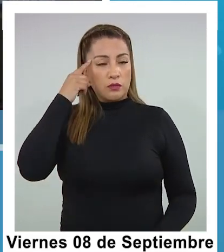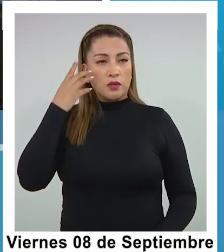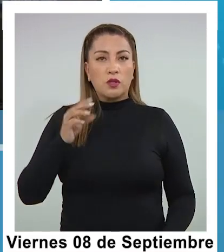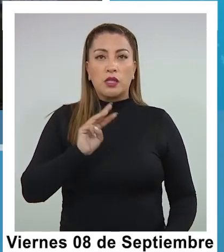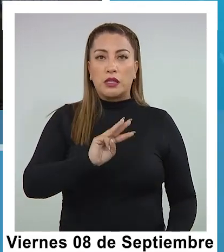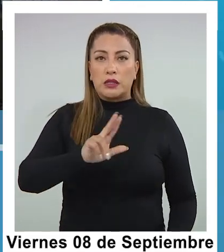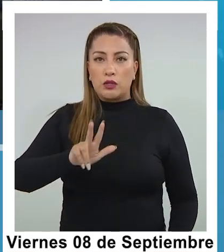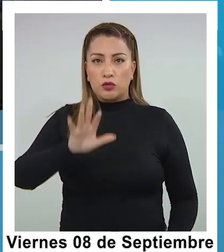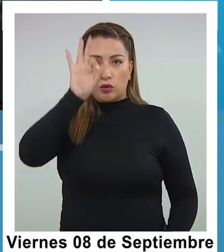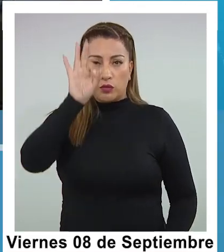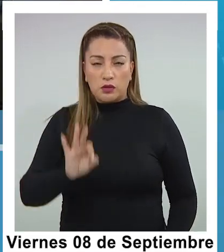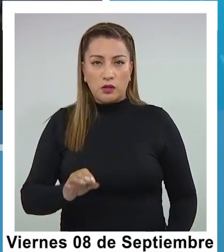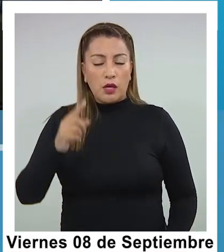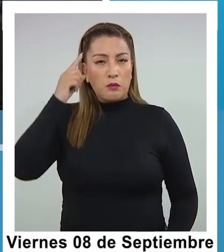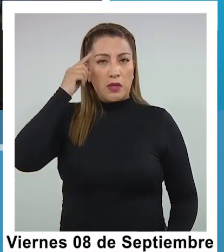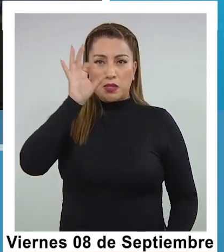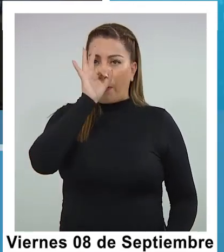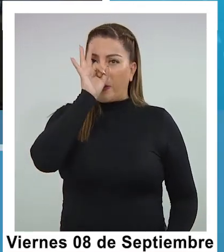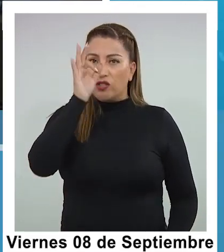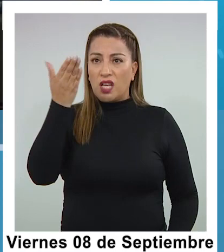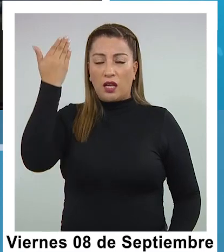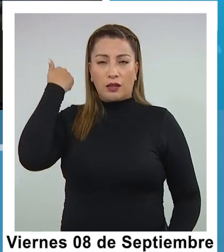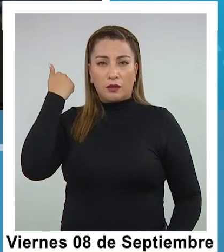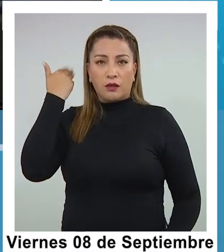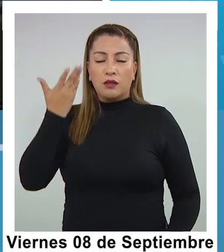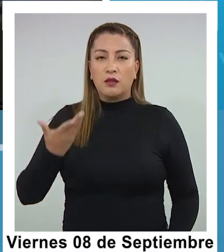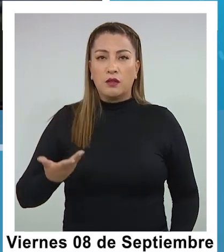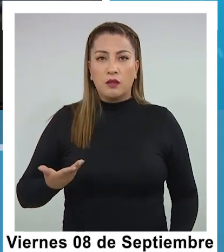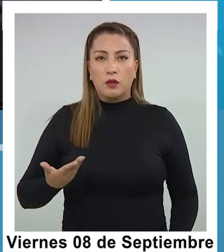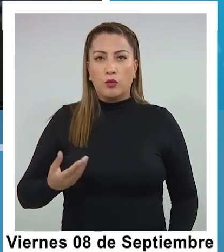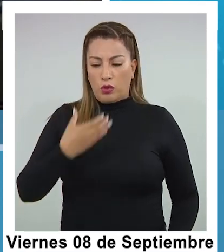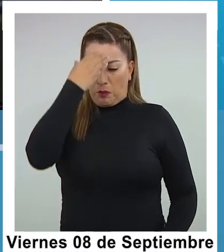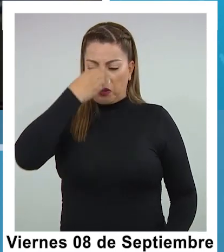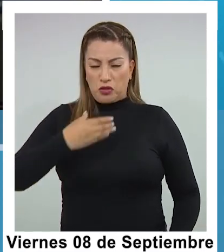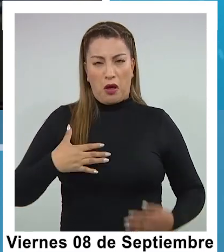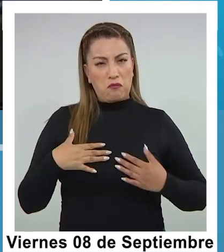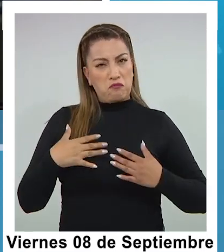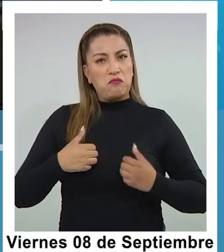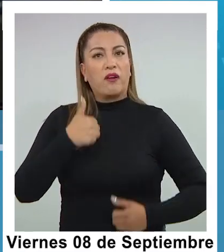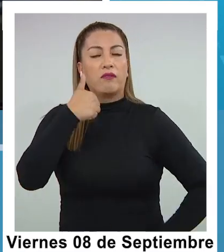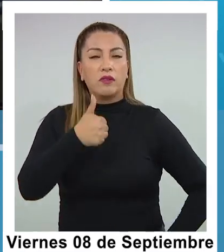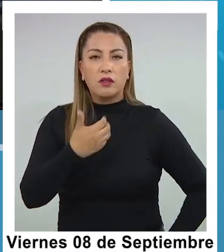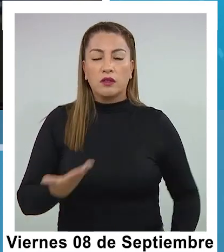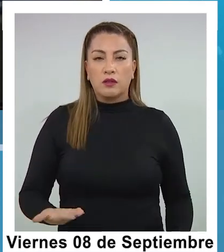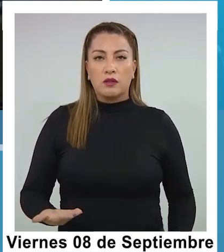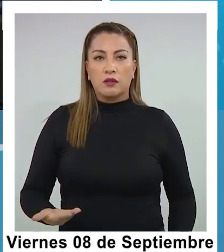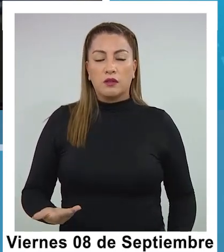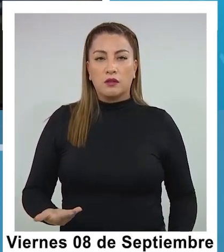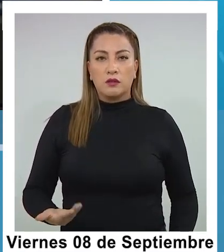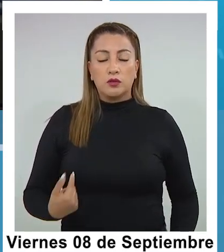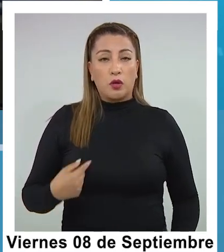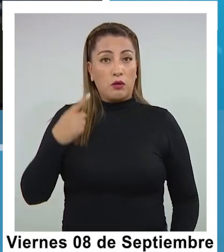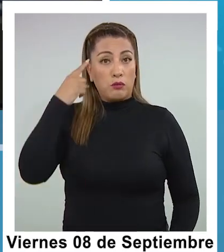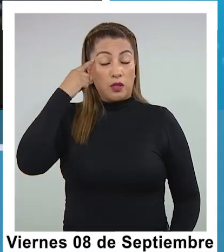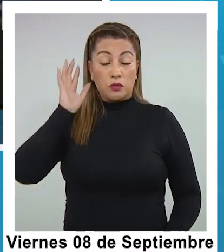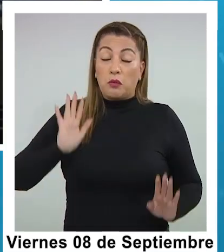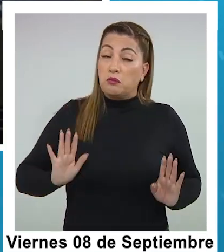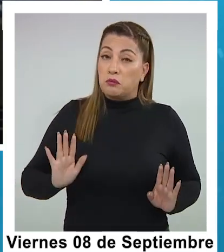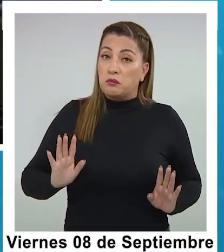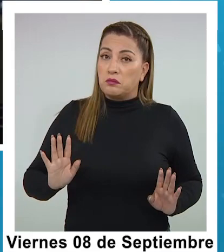que el 38% crea que Pinochet fue un gran personaje, un estadista, también me parece